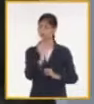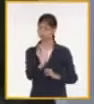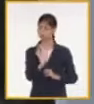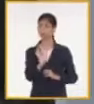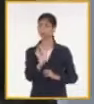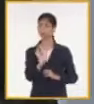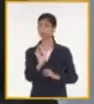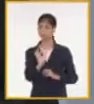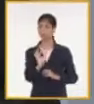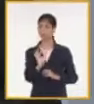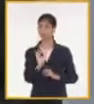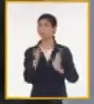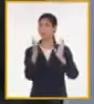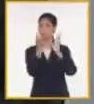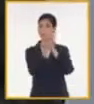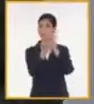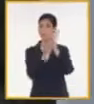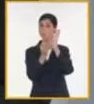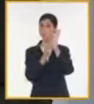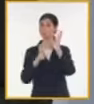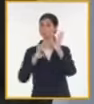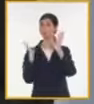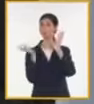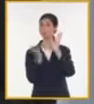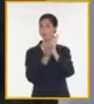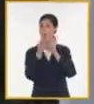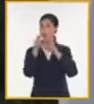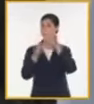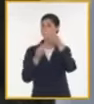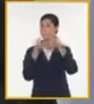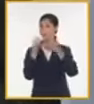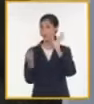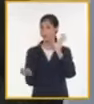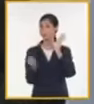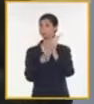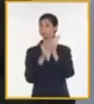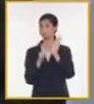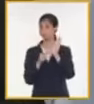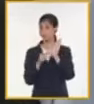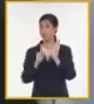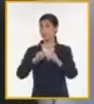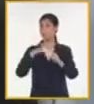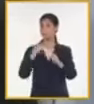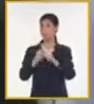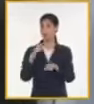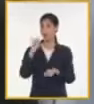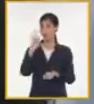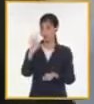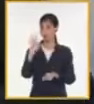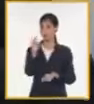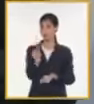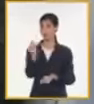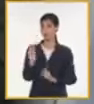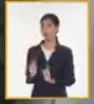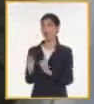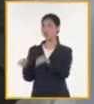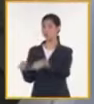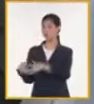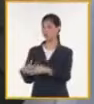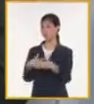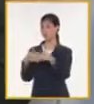entregamos también para poder procesar o proceder contra los ocho que estaban allá en el